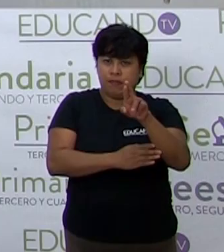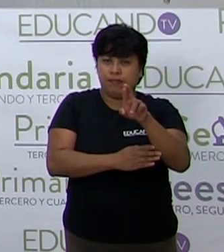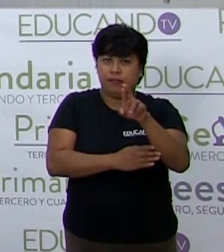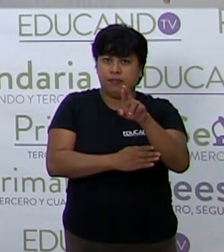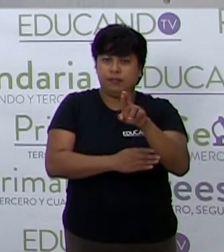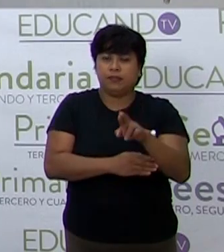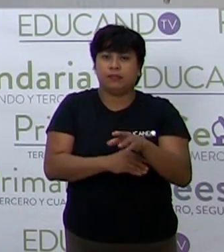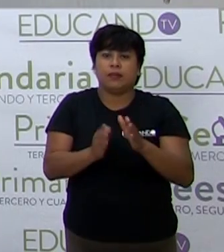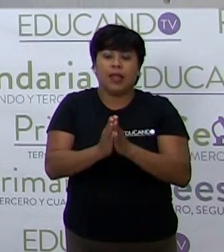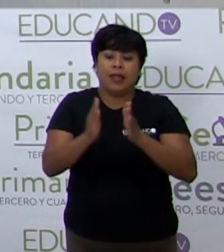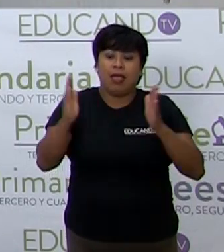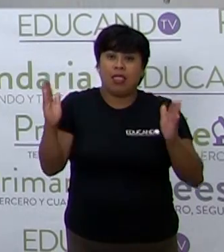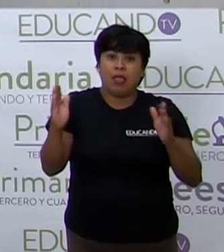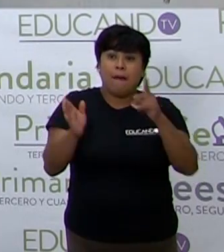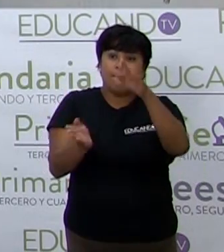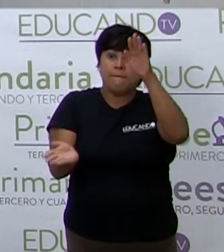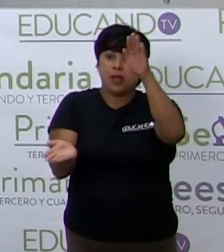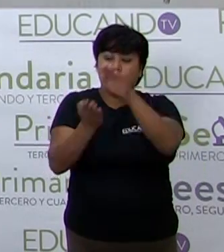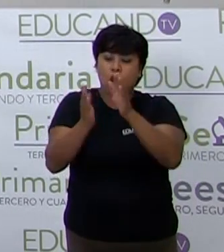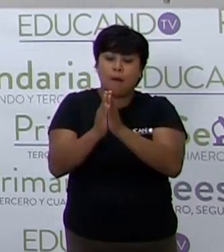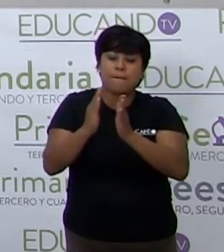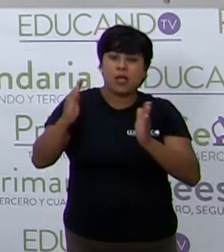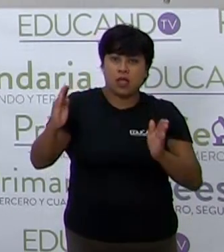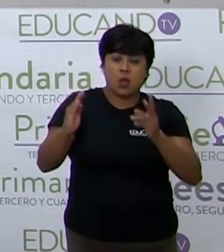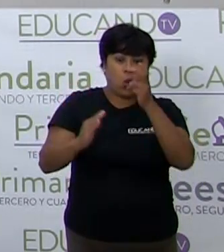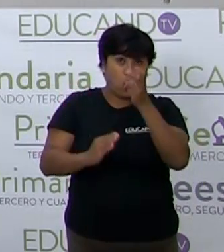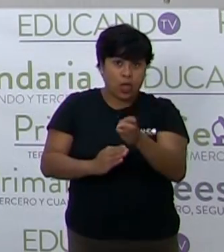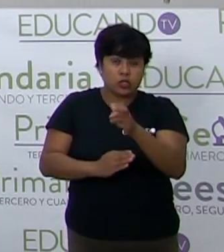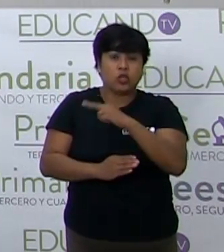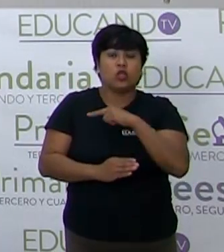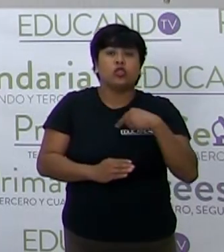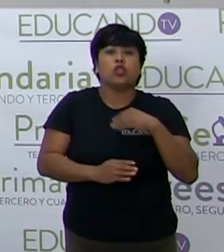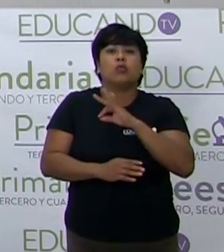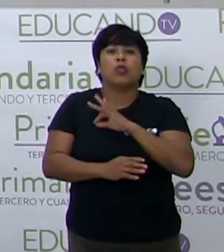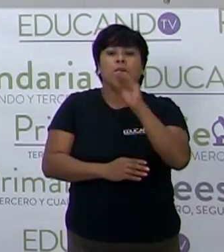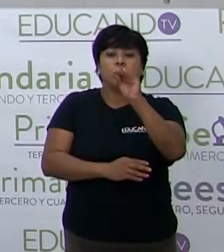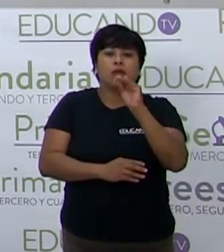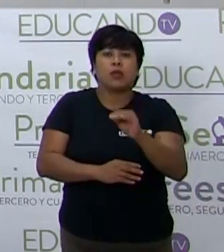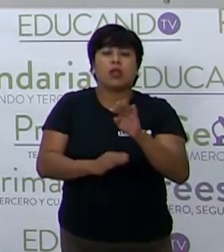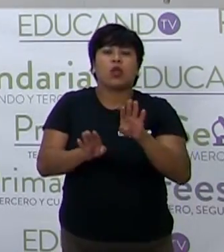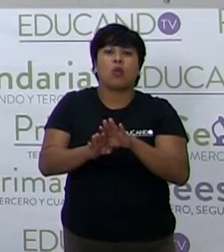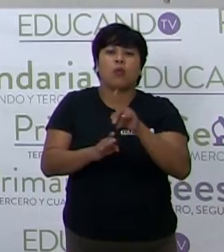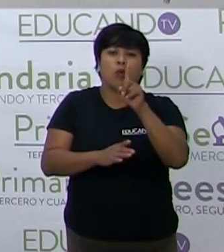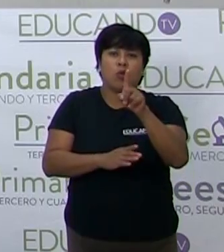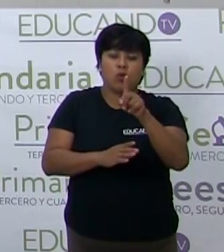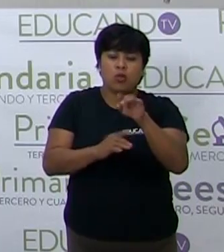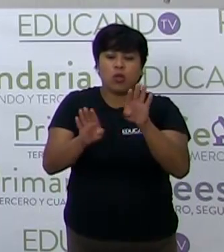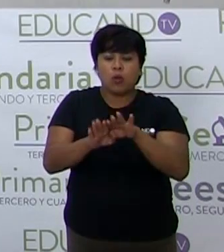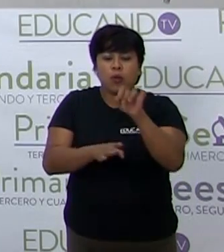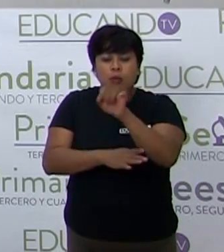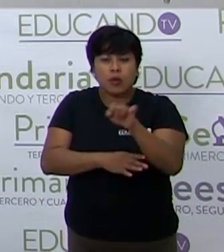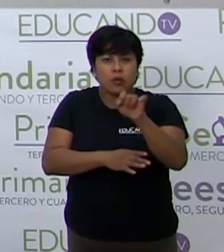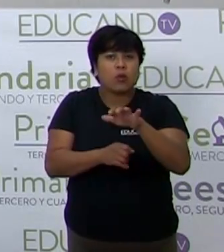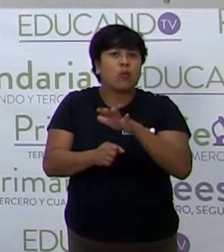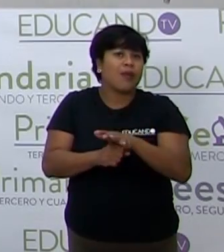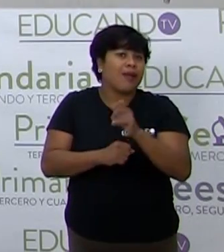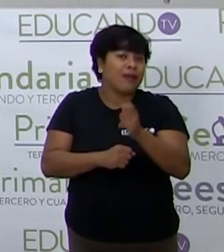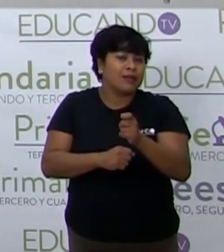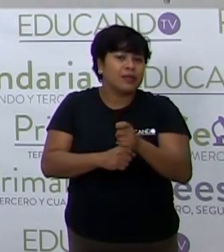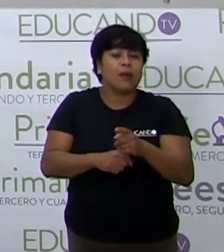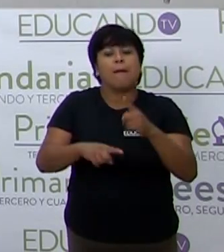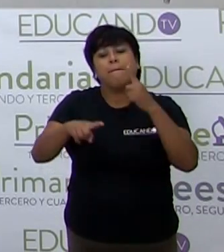mayor. Con esos datos, ahora sí podemos establecer una fórmula. ¿Y cuál sería esa fórmula?